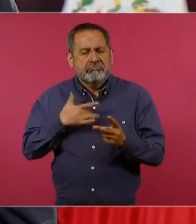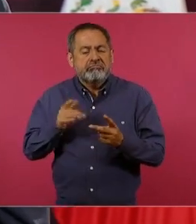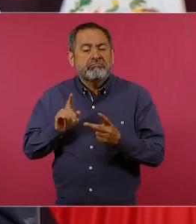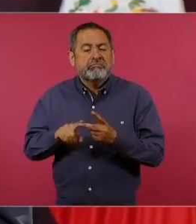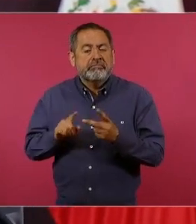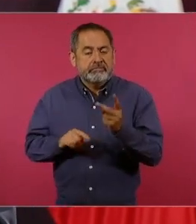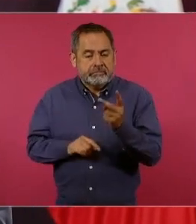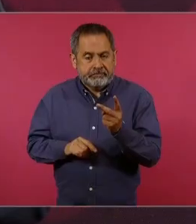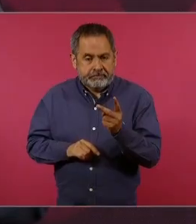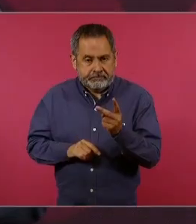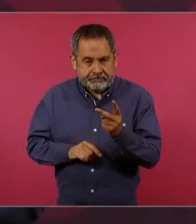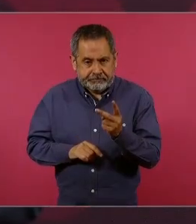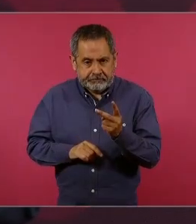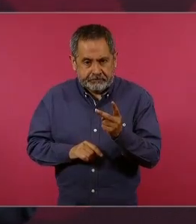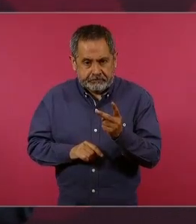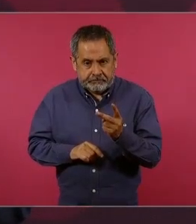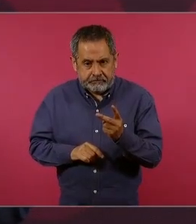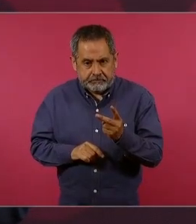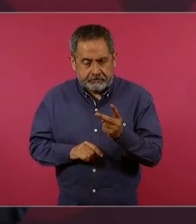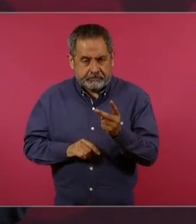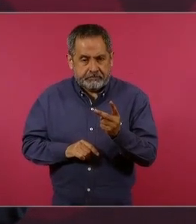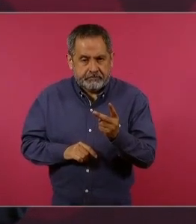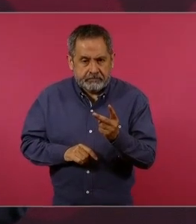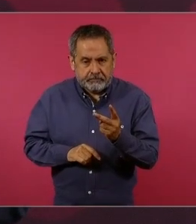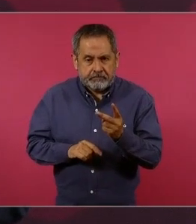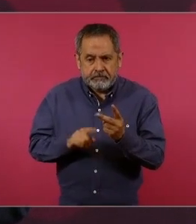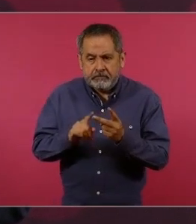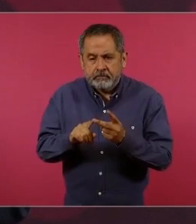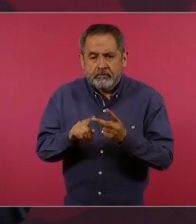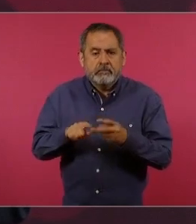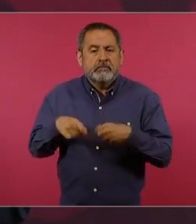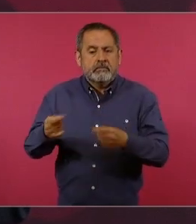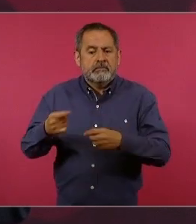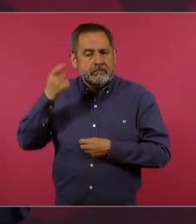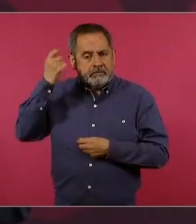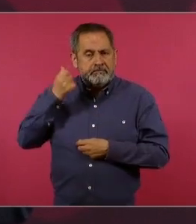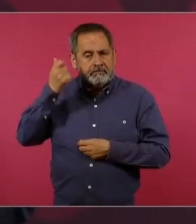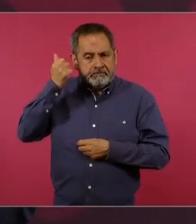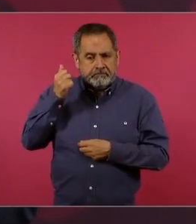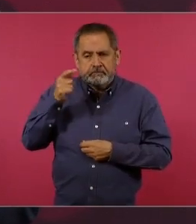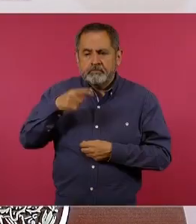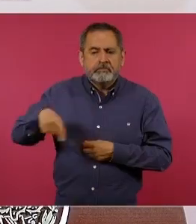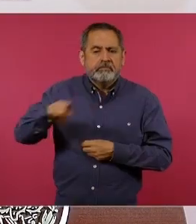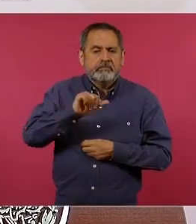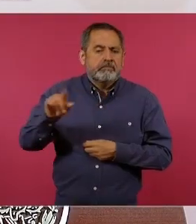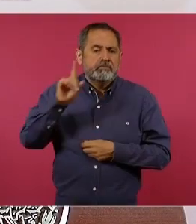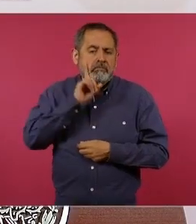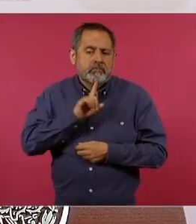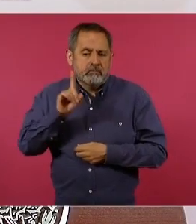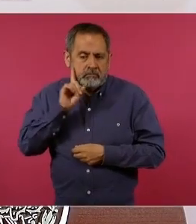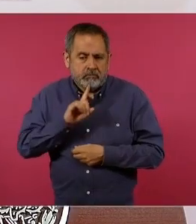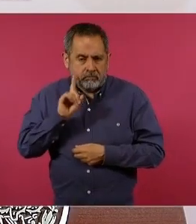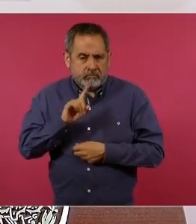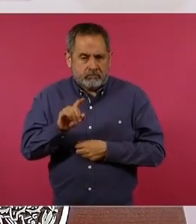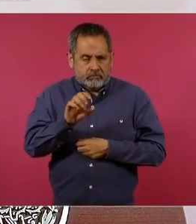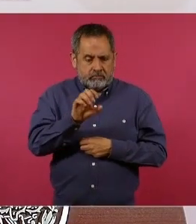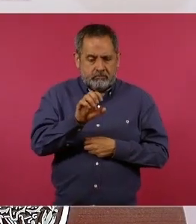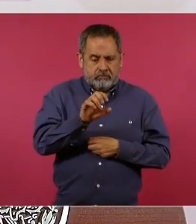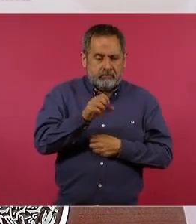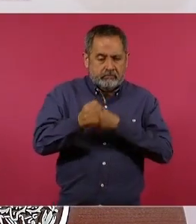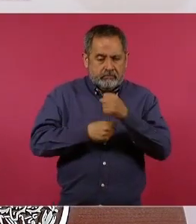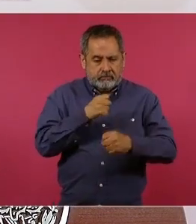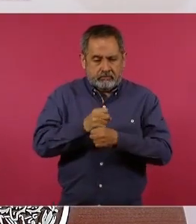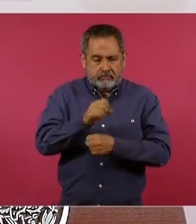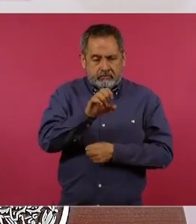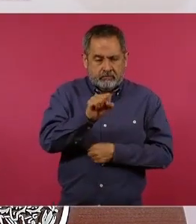el que se le otorgue una pensión a las mujeres de 60